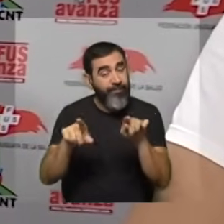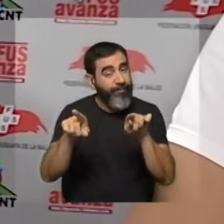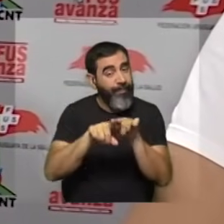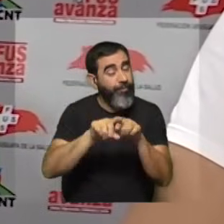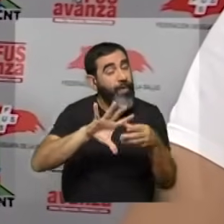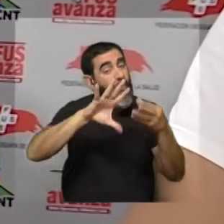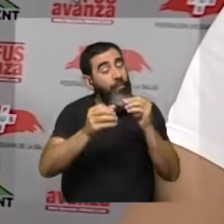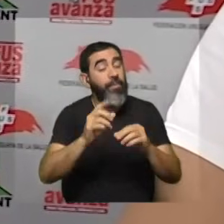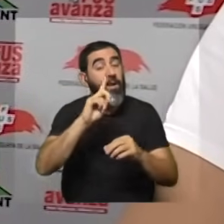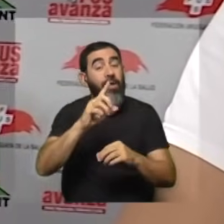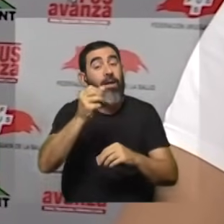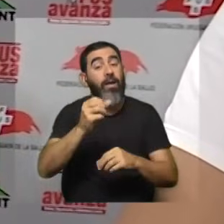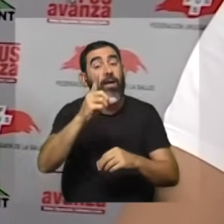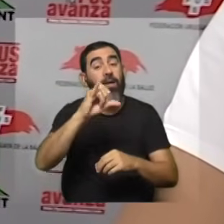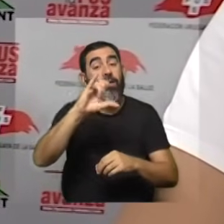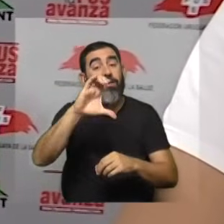camino similar